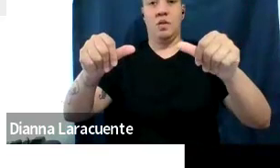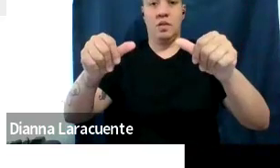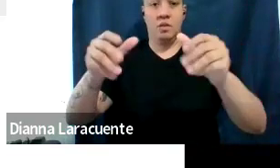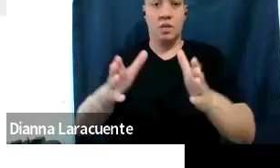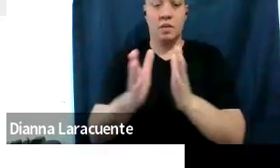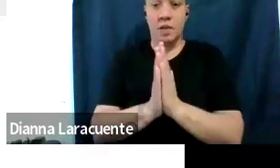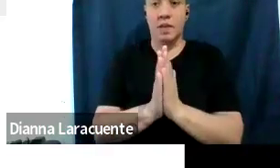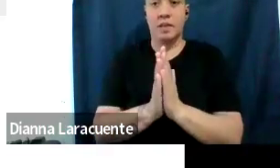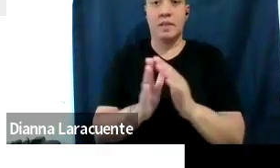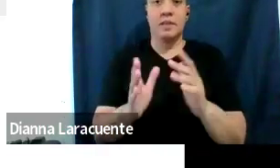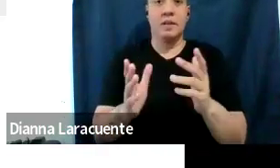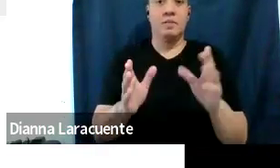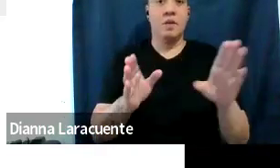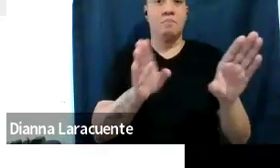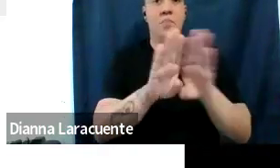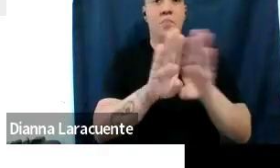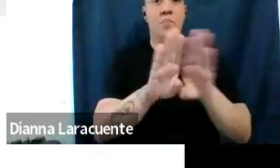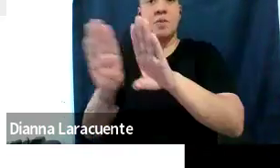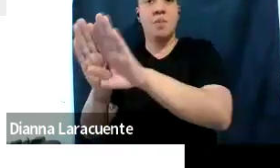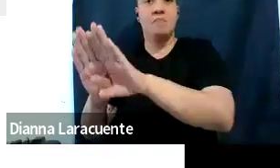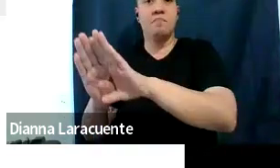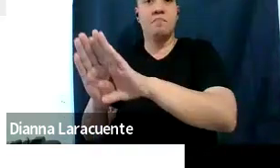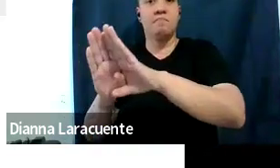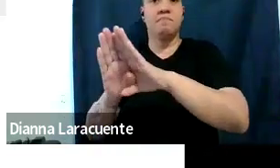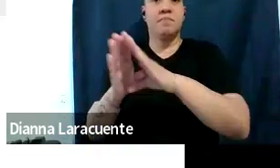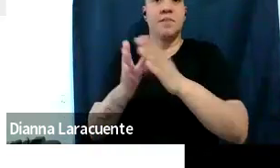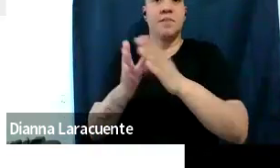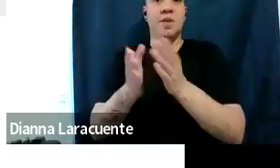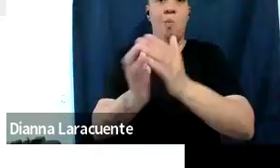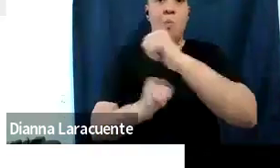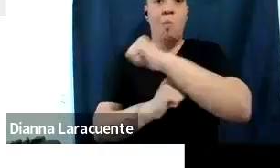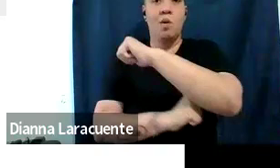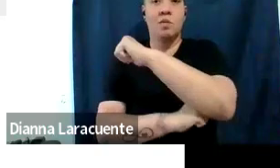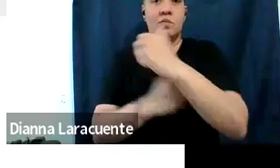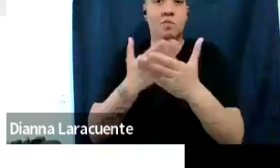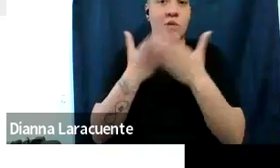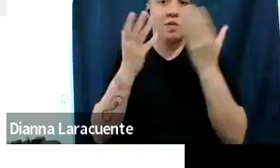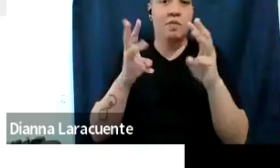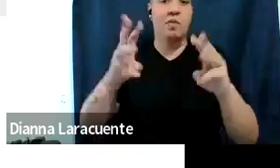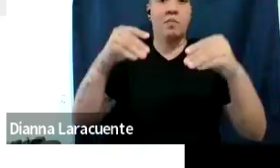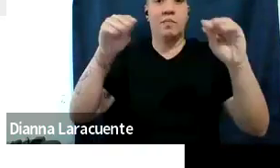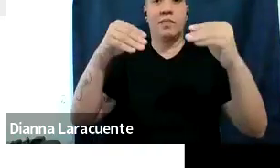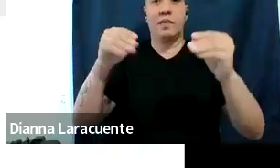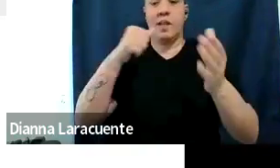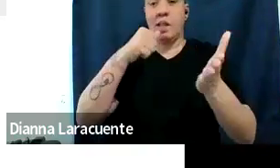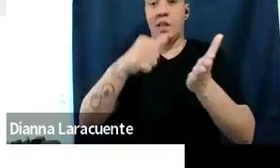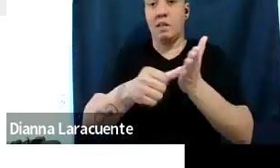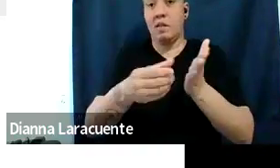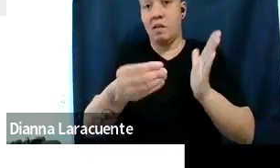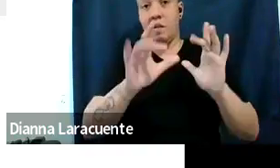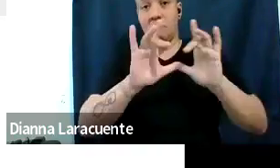Habían cerrado todos los puertos, todos, no tenían cómo comerciar y le dan una carta en